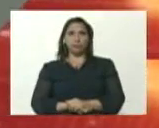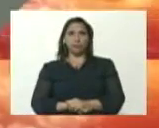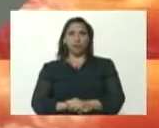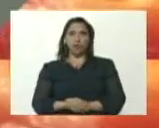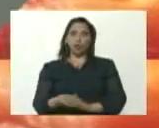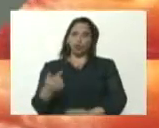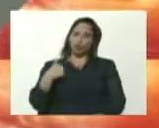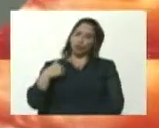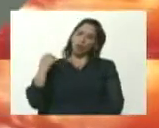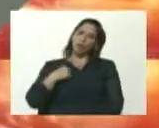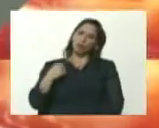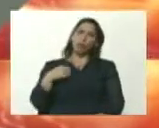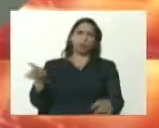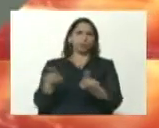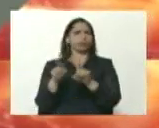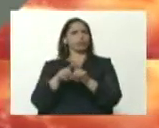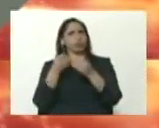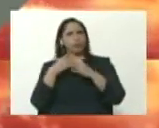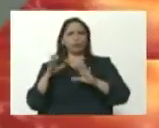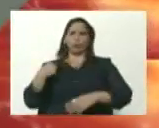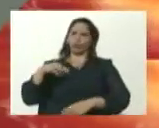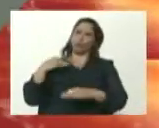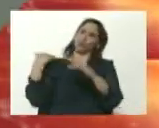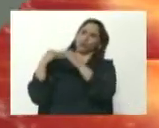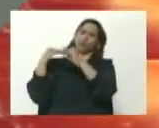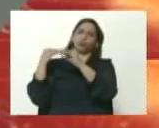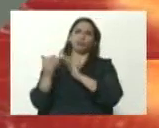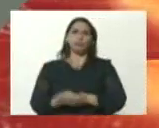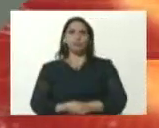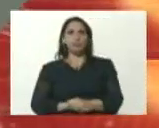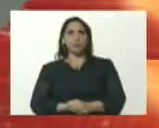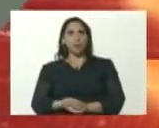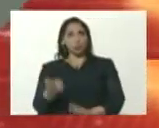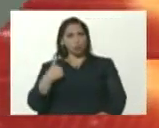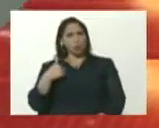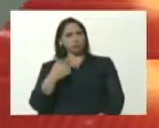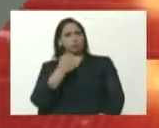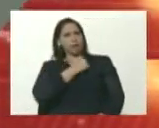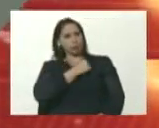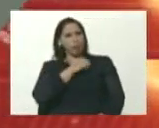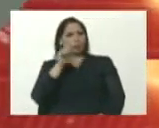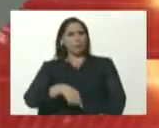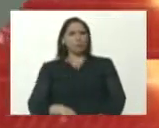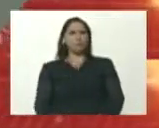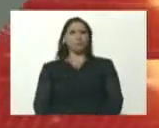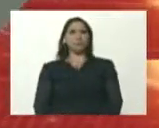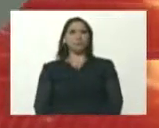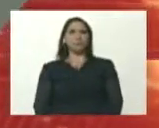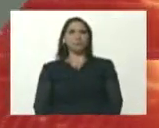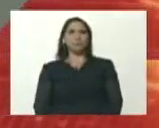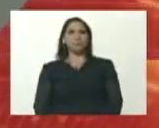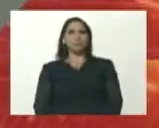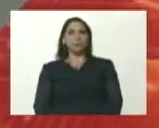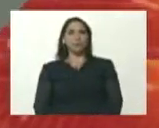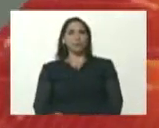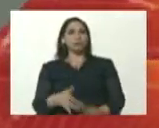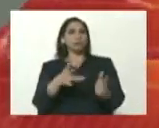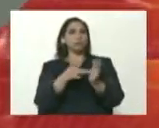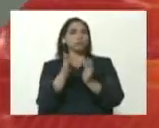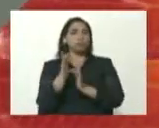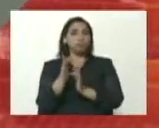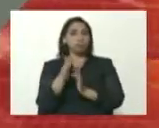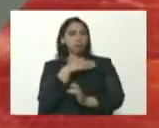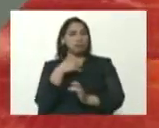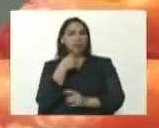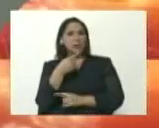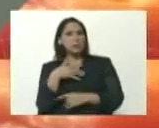Católica. Católica, bueno, es lo mismo, somos cristianos. Yo soy cristiano y católico. Cristiano quiere decir que